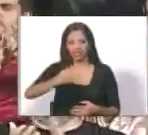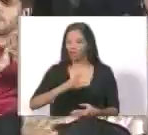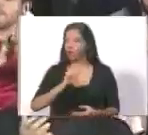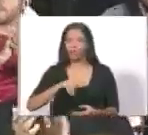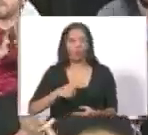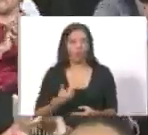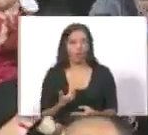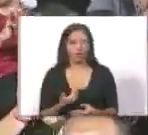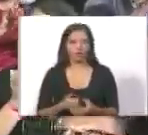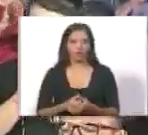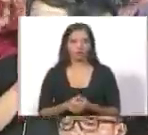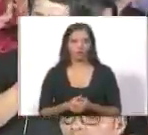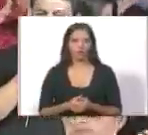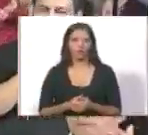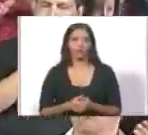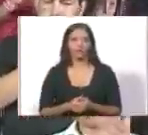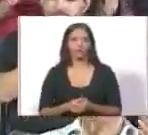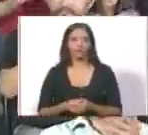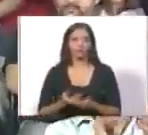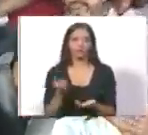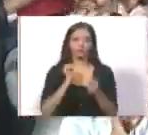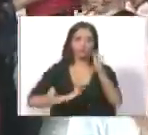podrán.